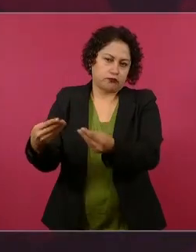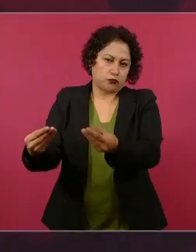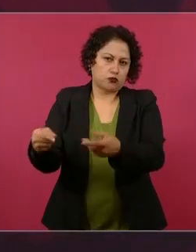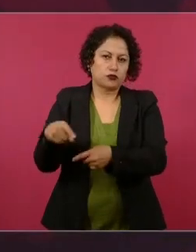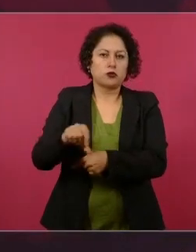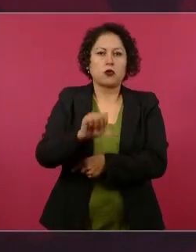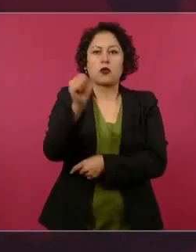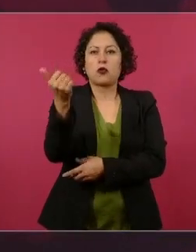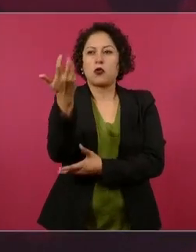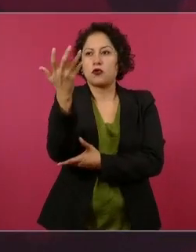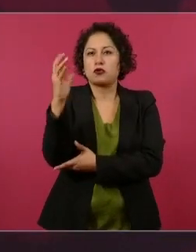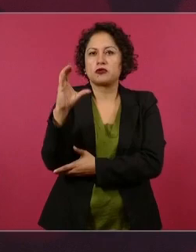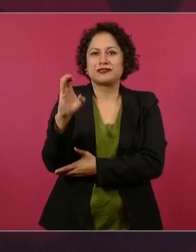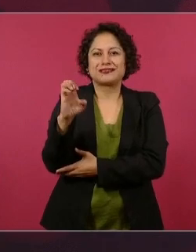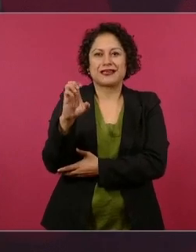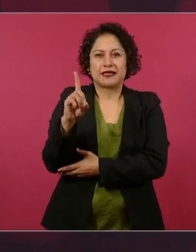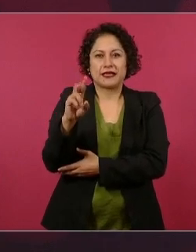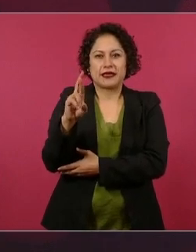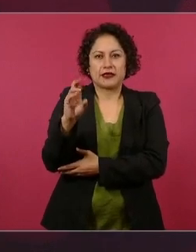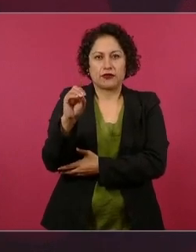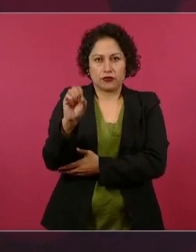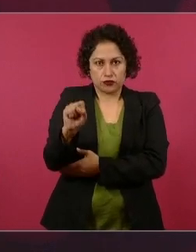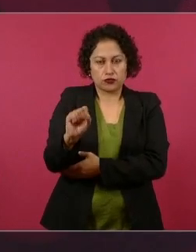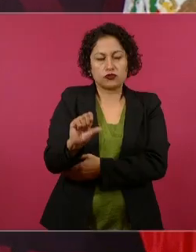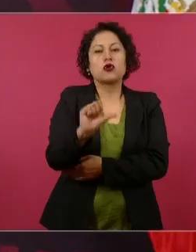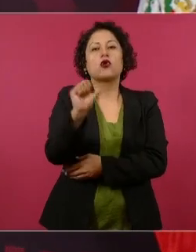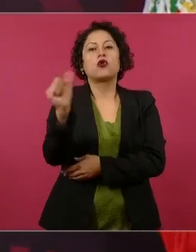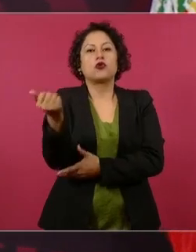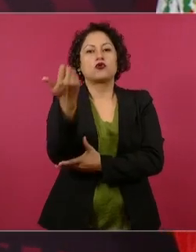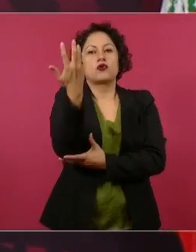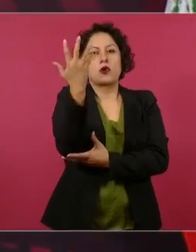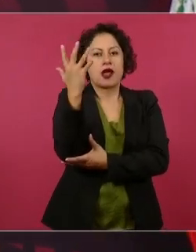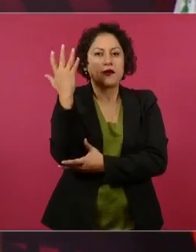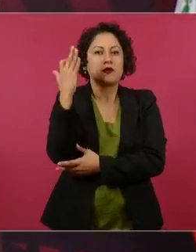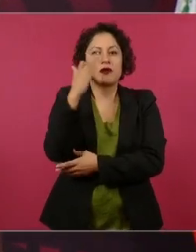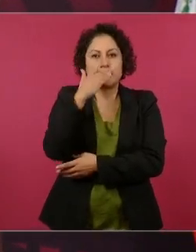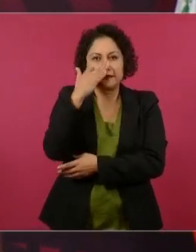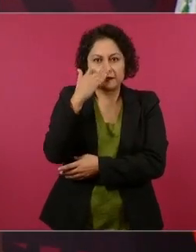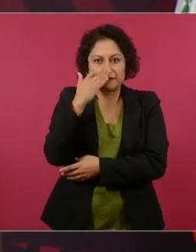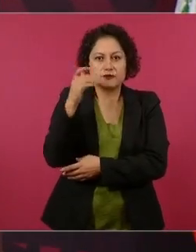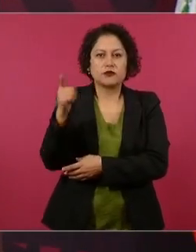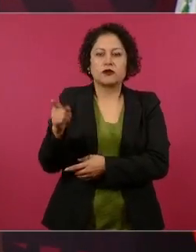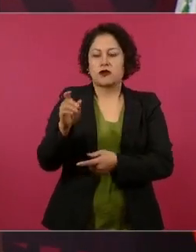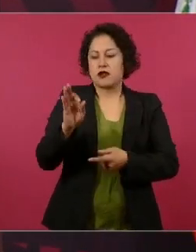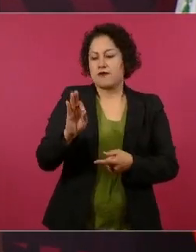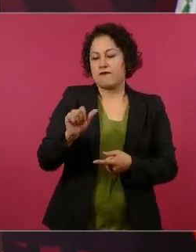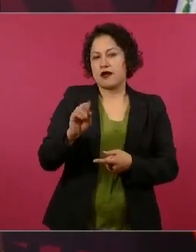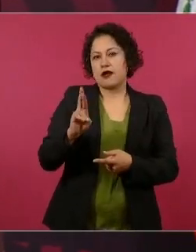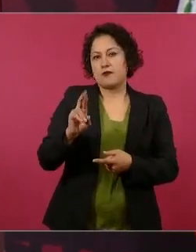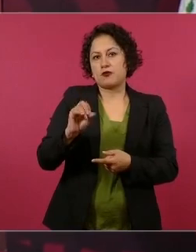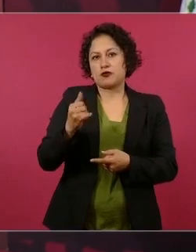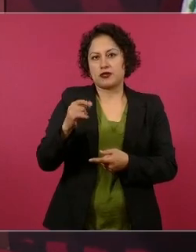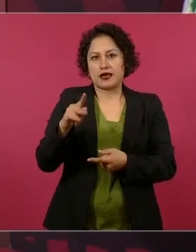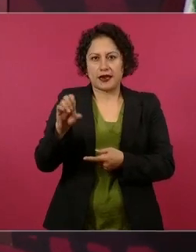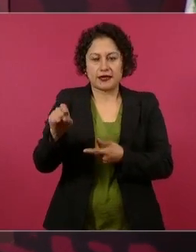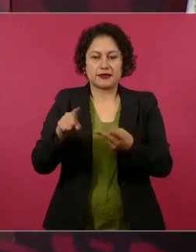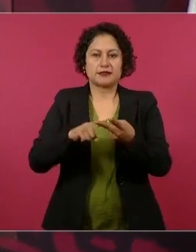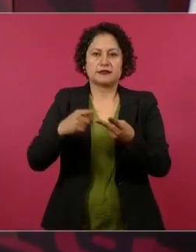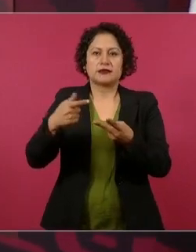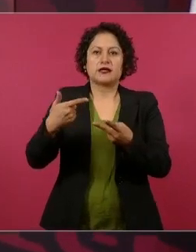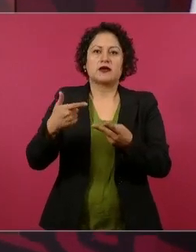y tengo árboles flor, flamboyanes,